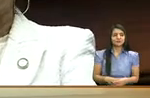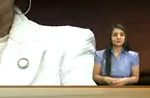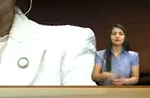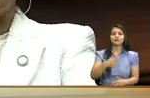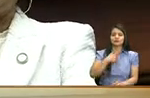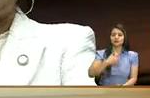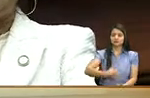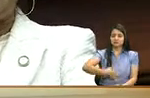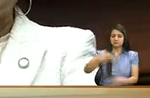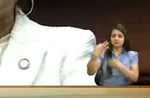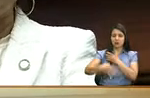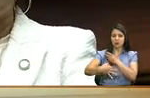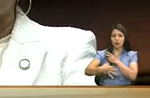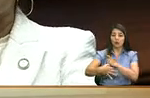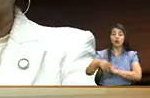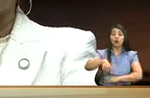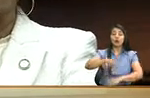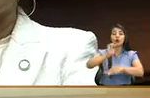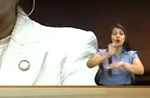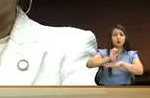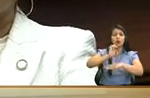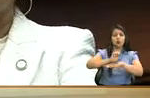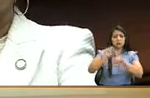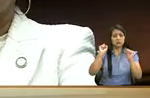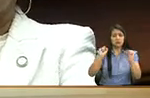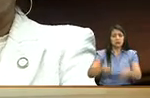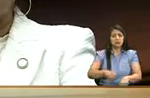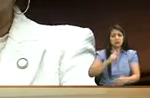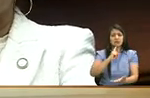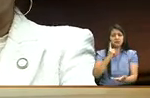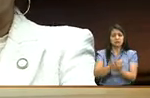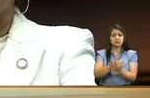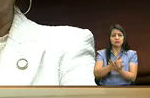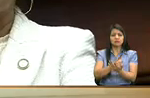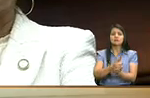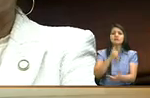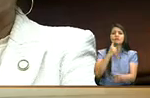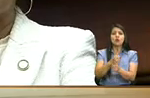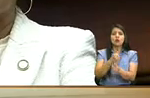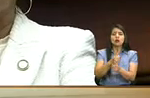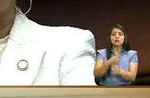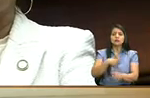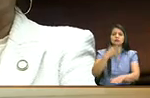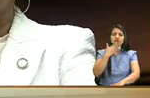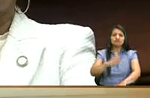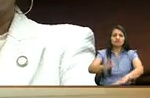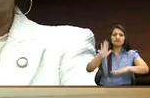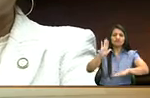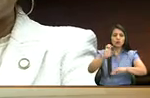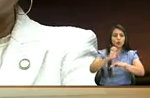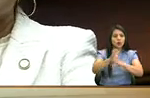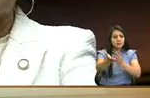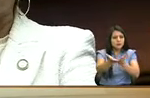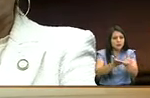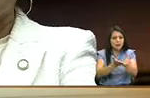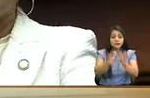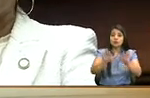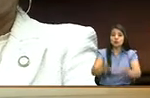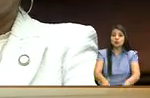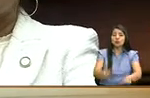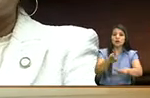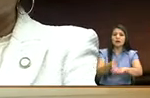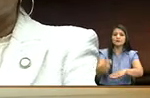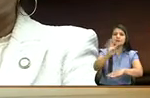convencida de que ese Ecuador es posible. Por eso me comprometí a servir al pueblo desde esta